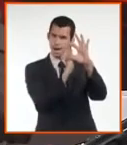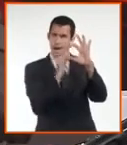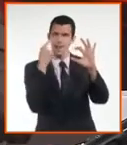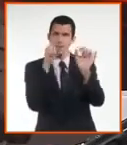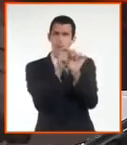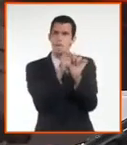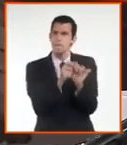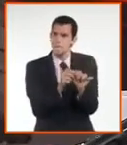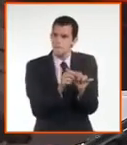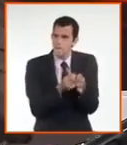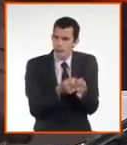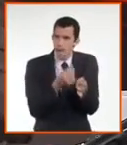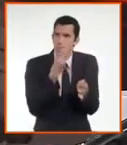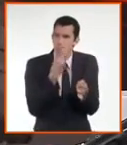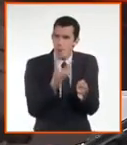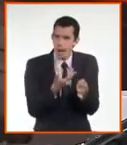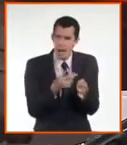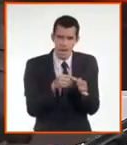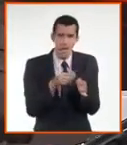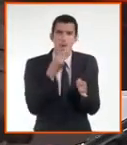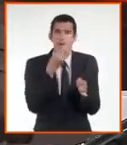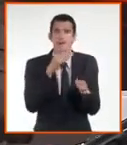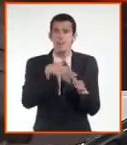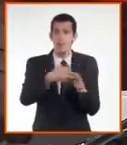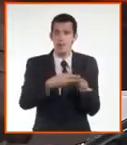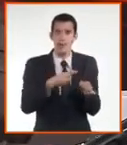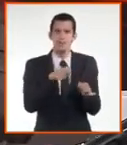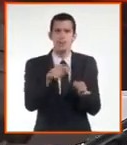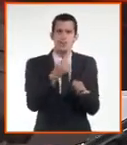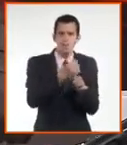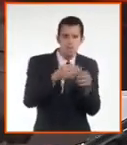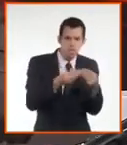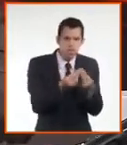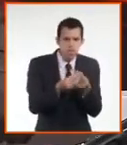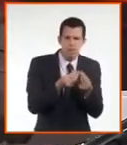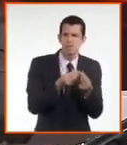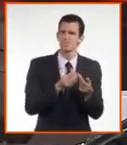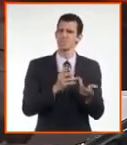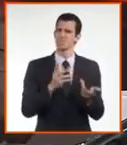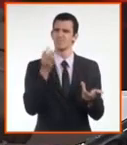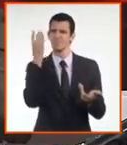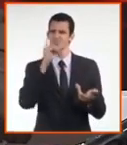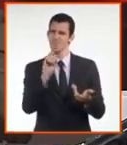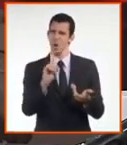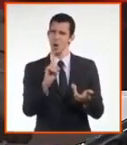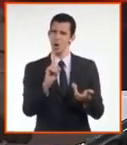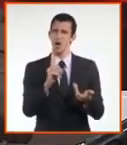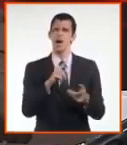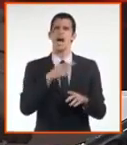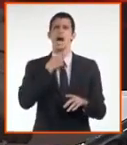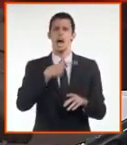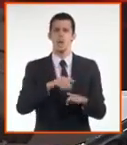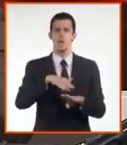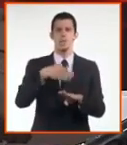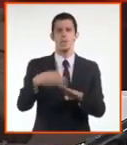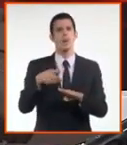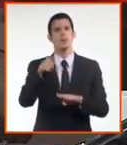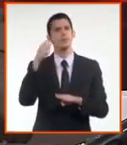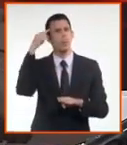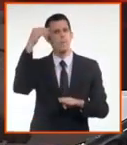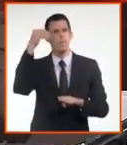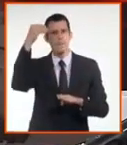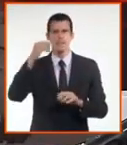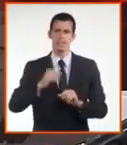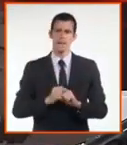después tiene agresividad con el medio ambiente entonces que recubrir la pero para protegerla por el medio